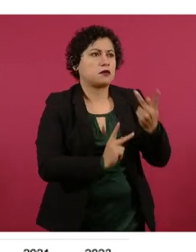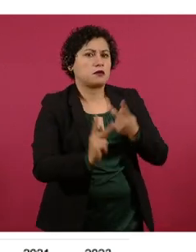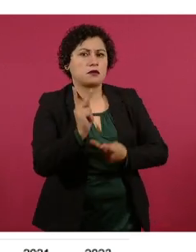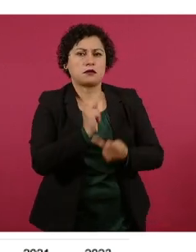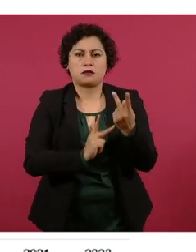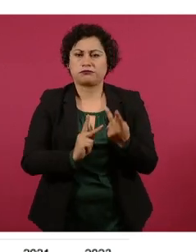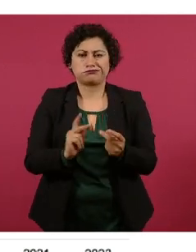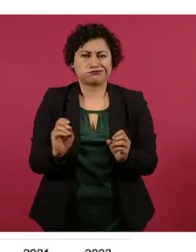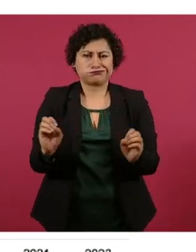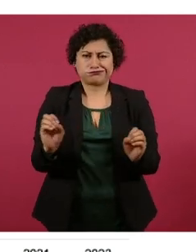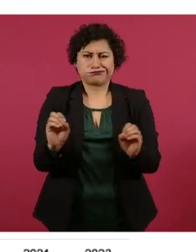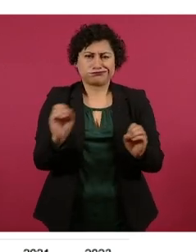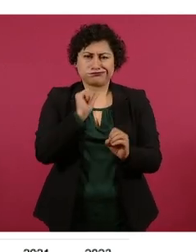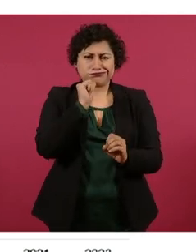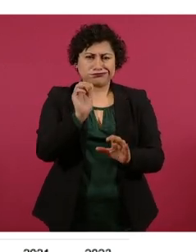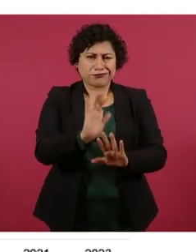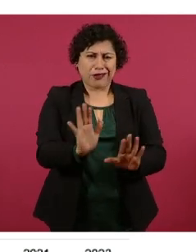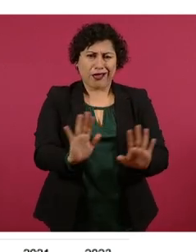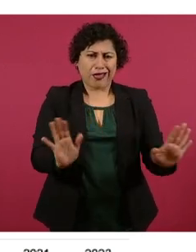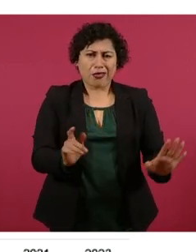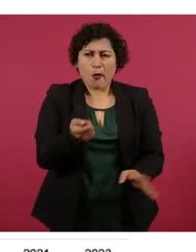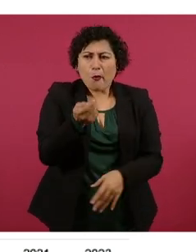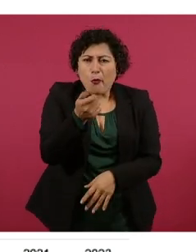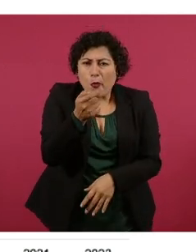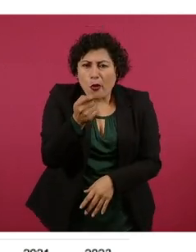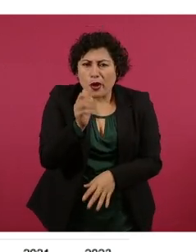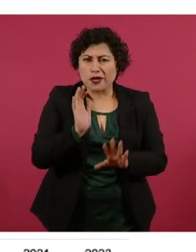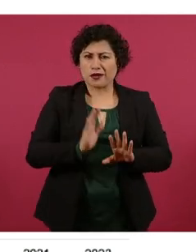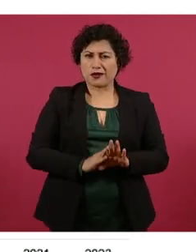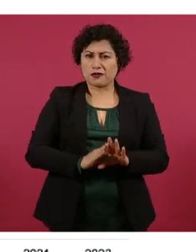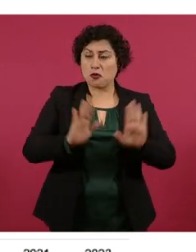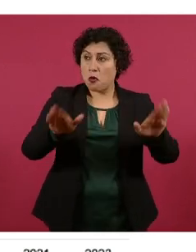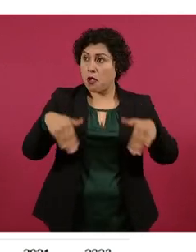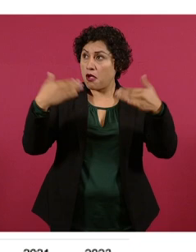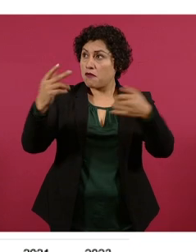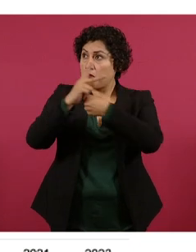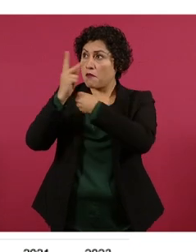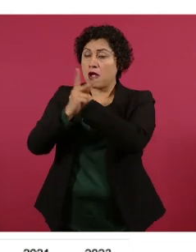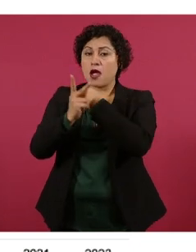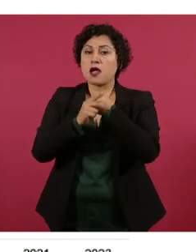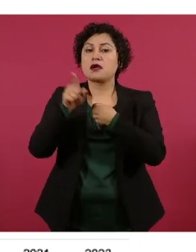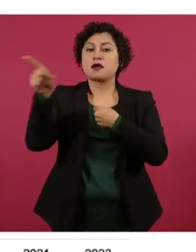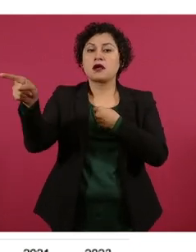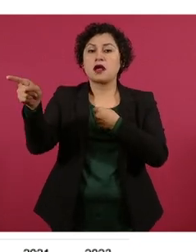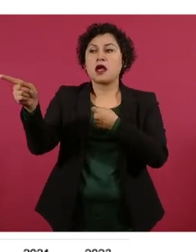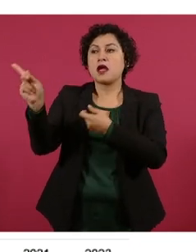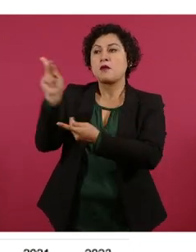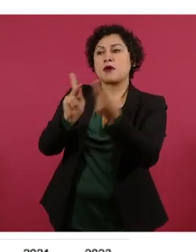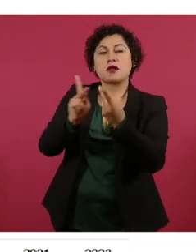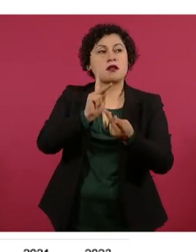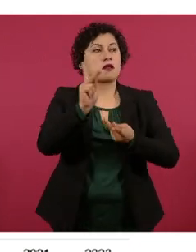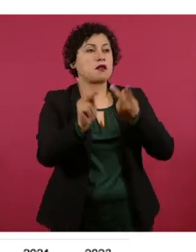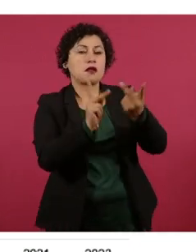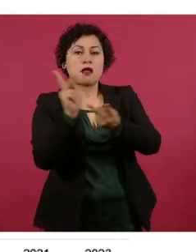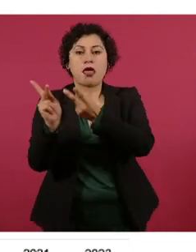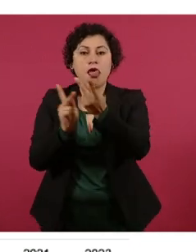con la pandemia. Casi todos los países se endeudaron, nosotros no.